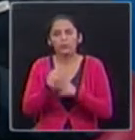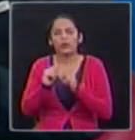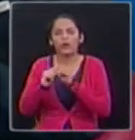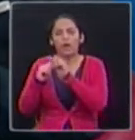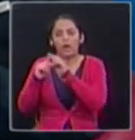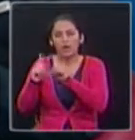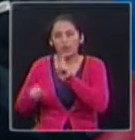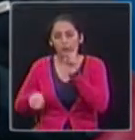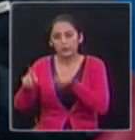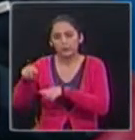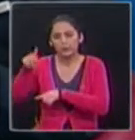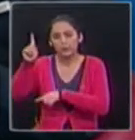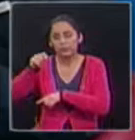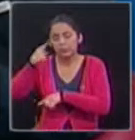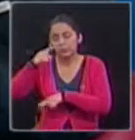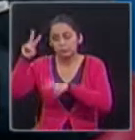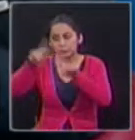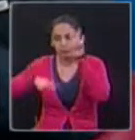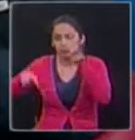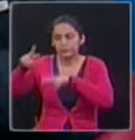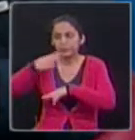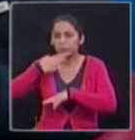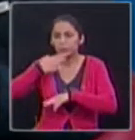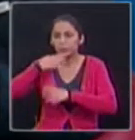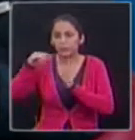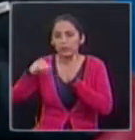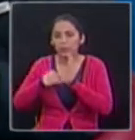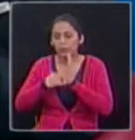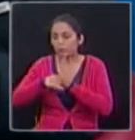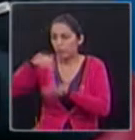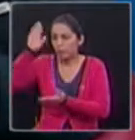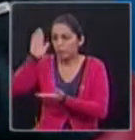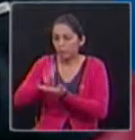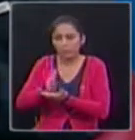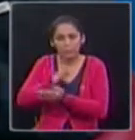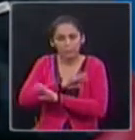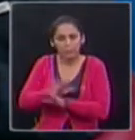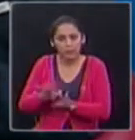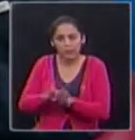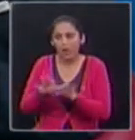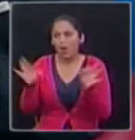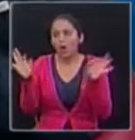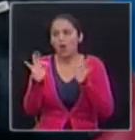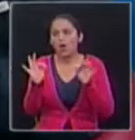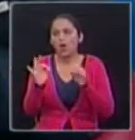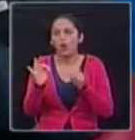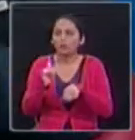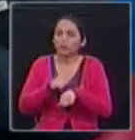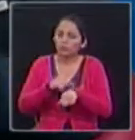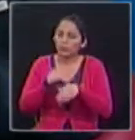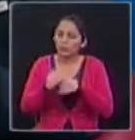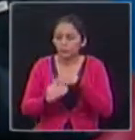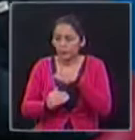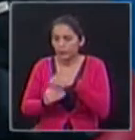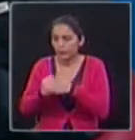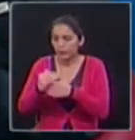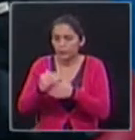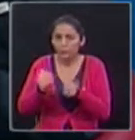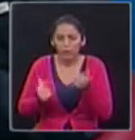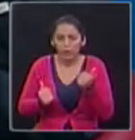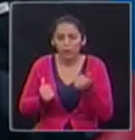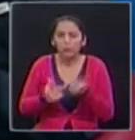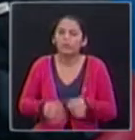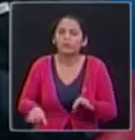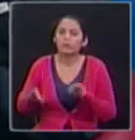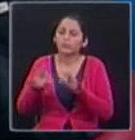para ser eliminado de un solo golpe o en varias etapas, pero tiene que ser totalmente derogado. Y el anticipo al